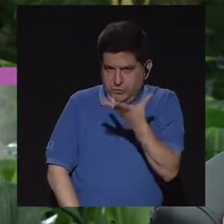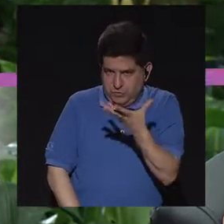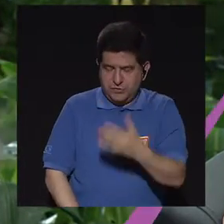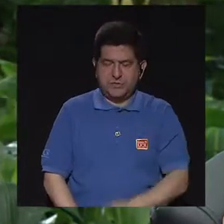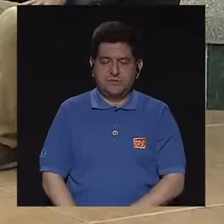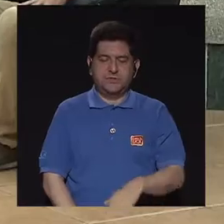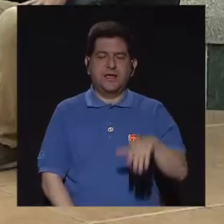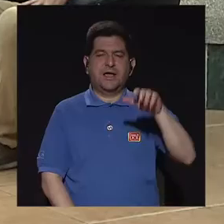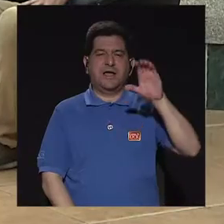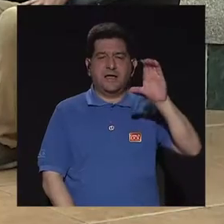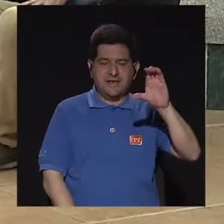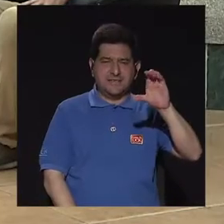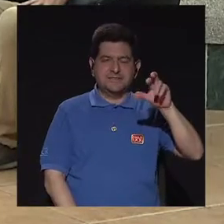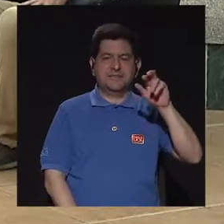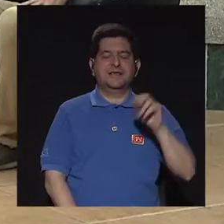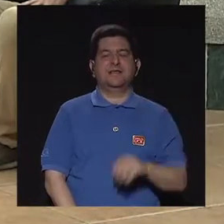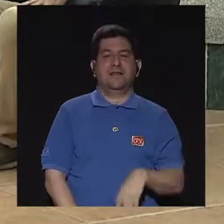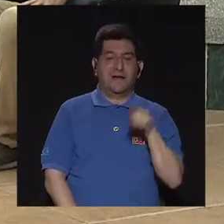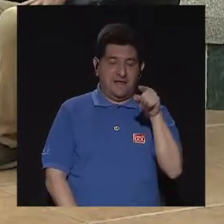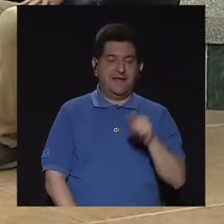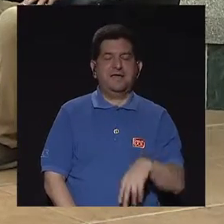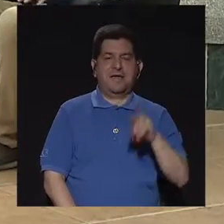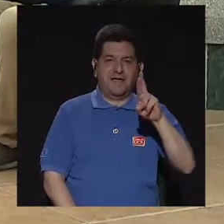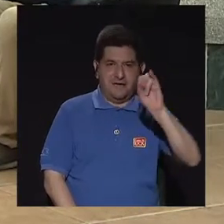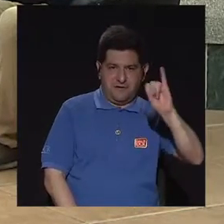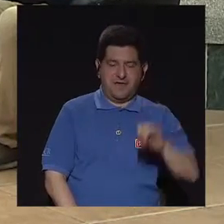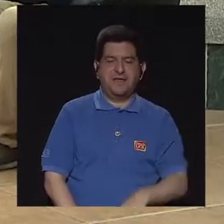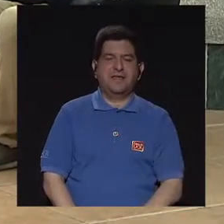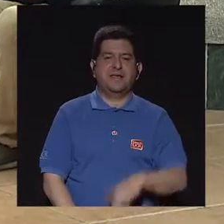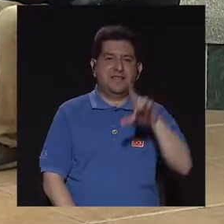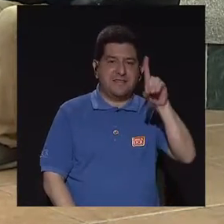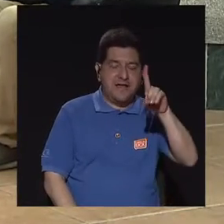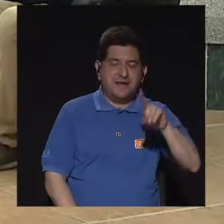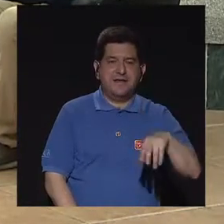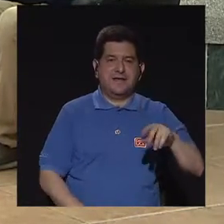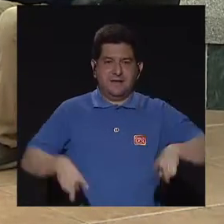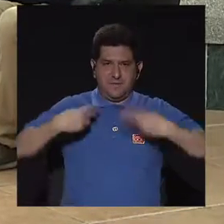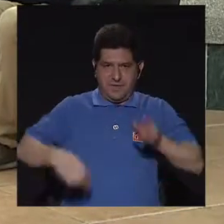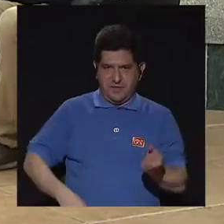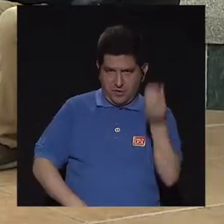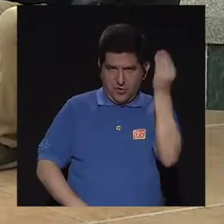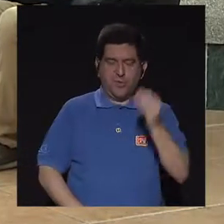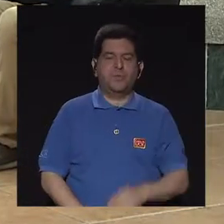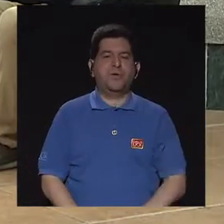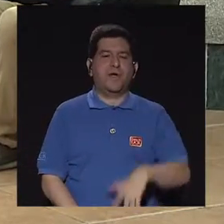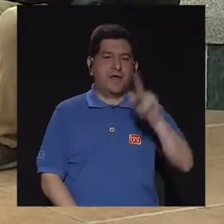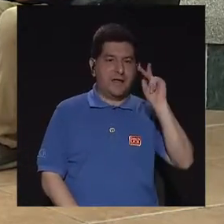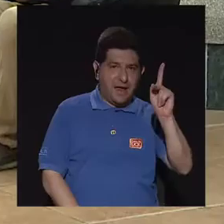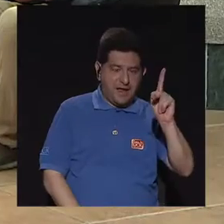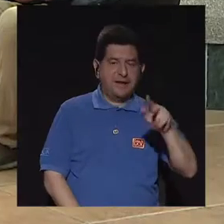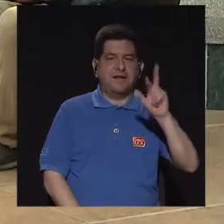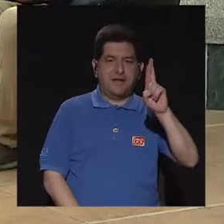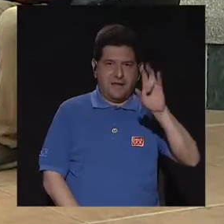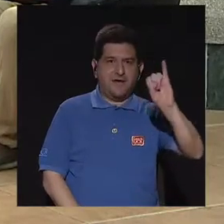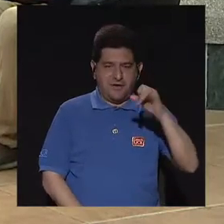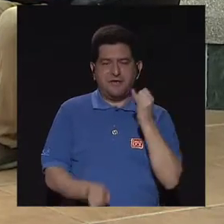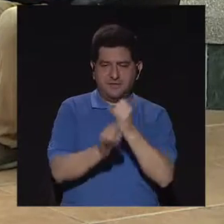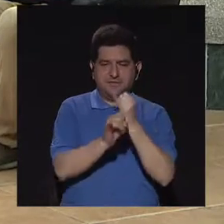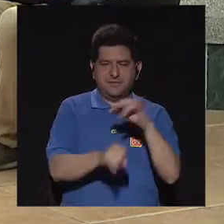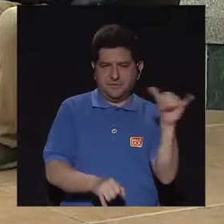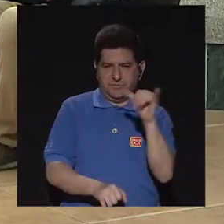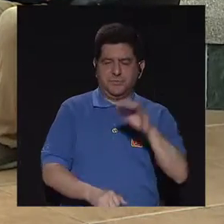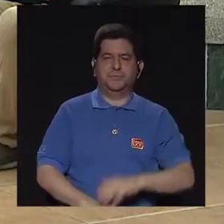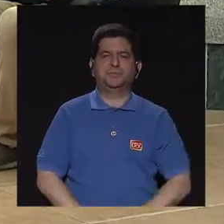ello nos acompaña Cristina de Rally Internacional, Daniel de Vida Joven Costa Rica y Keiner de Rally